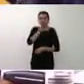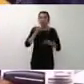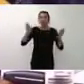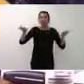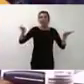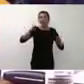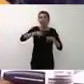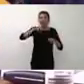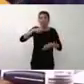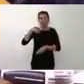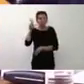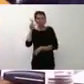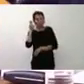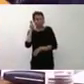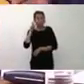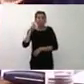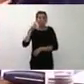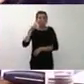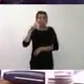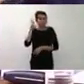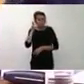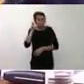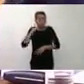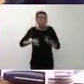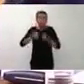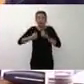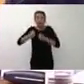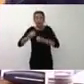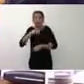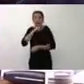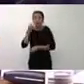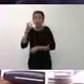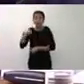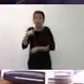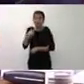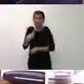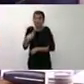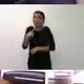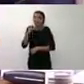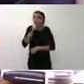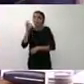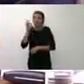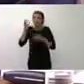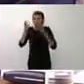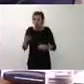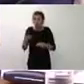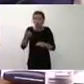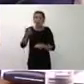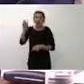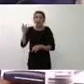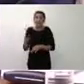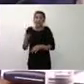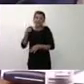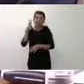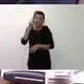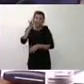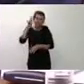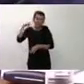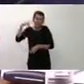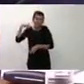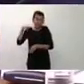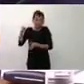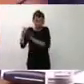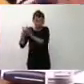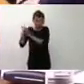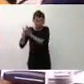y le dije a mi abuela, abuela, le están cantando una canción a los negritos que tú estás hablando, a los niños de la guaira.